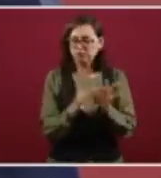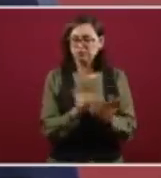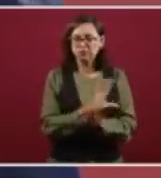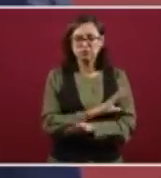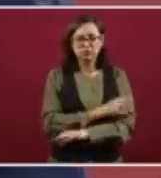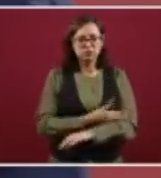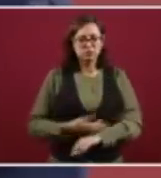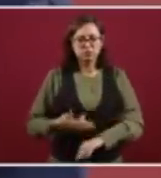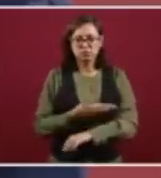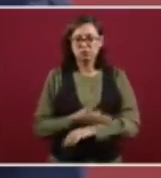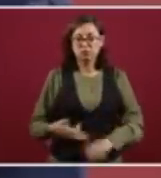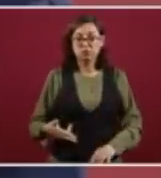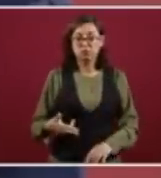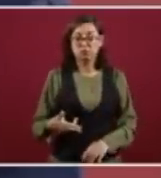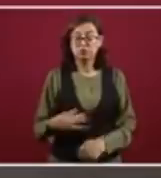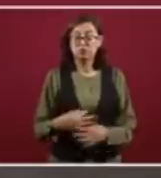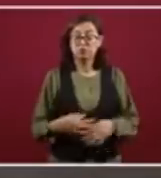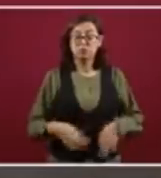La dignidad.